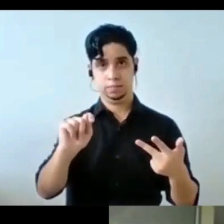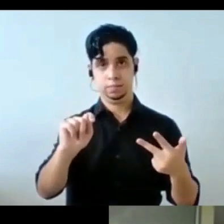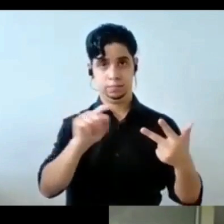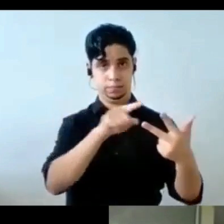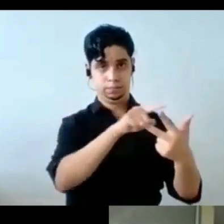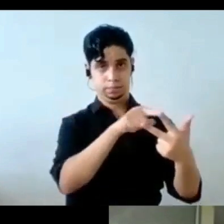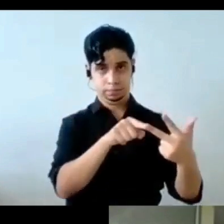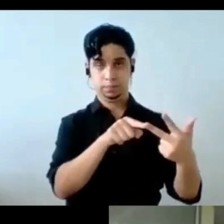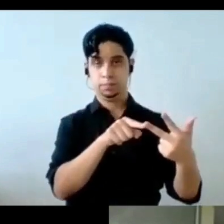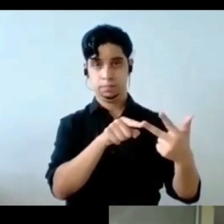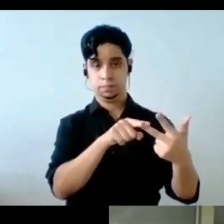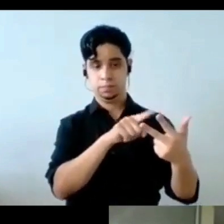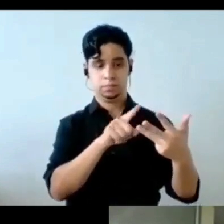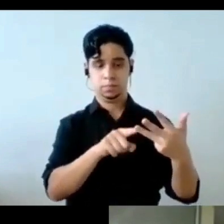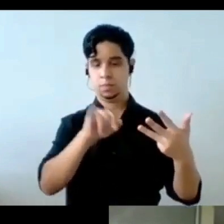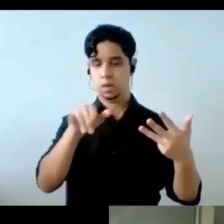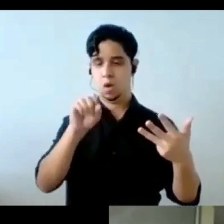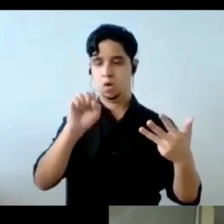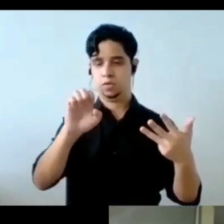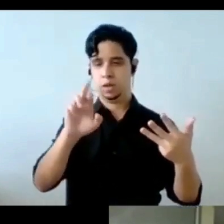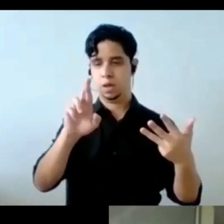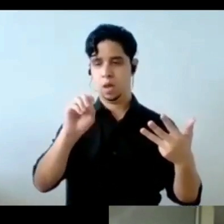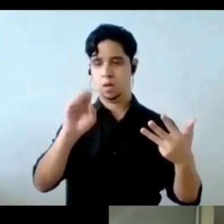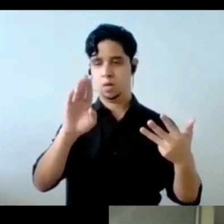Semprit, ajá. Y José Robles Otero.